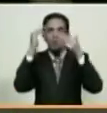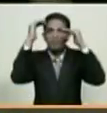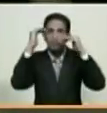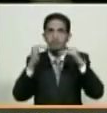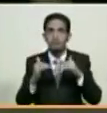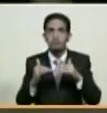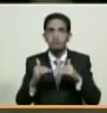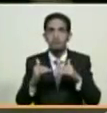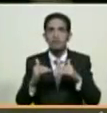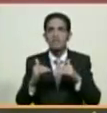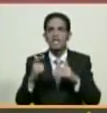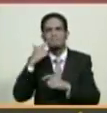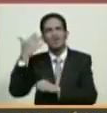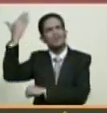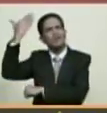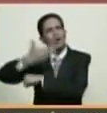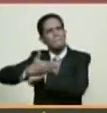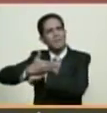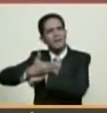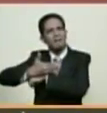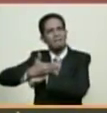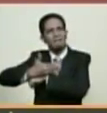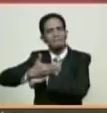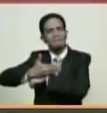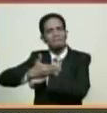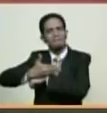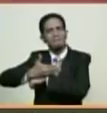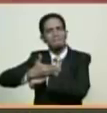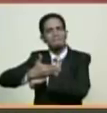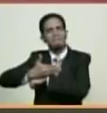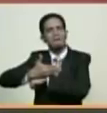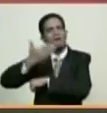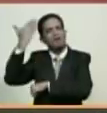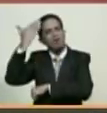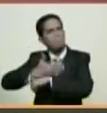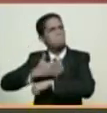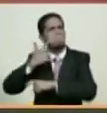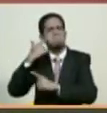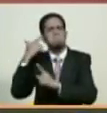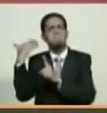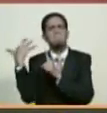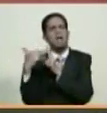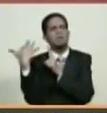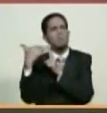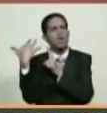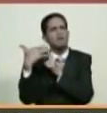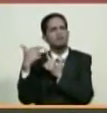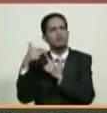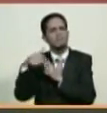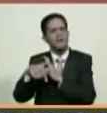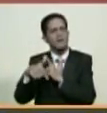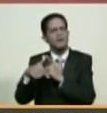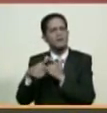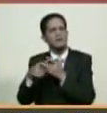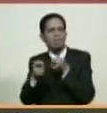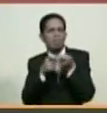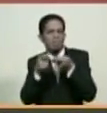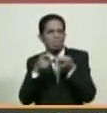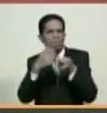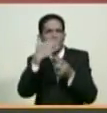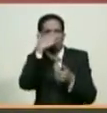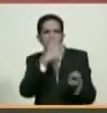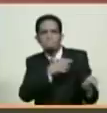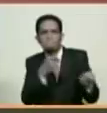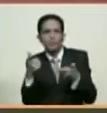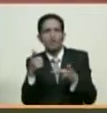vino desde el bloqueo y nos vino desde Colombia, a través de la manipulación salvaje y criminal de nuestro signo monetario.